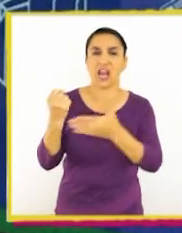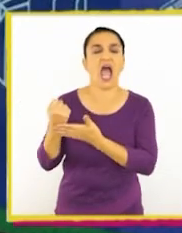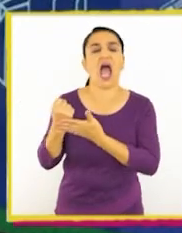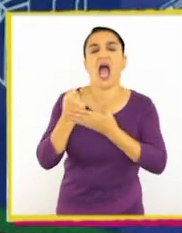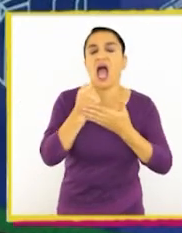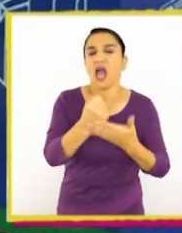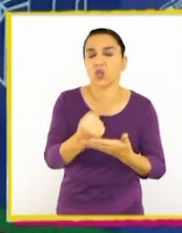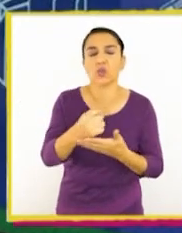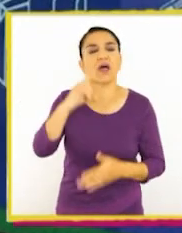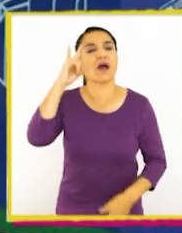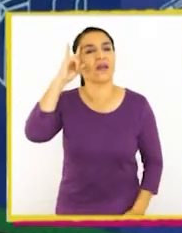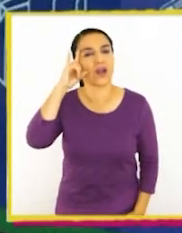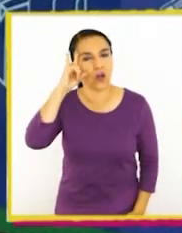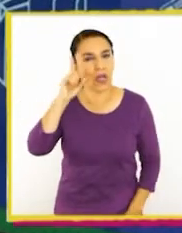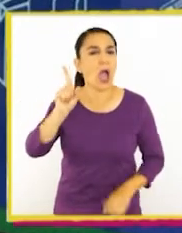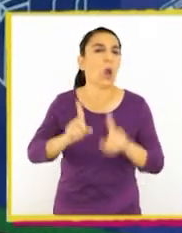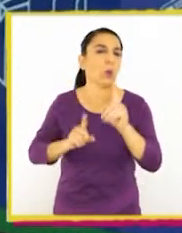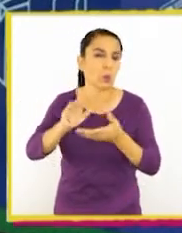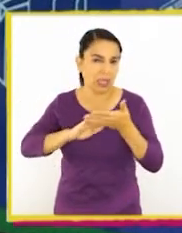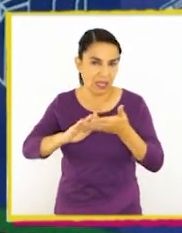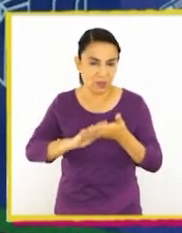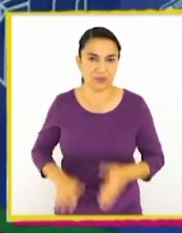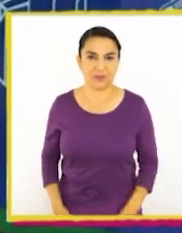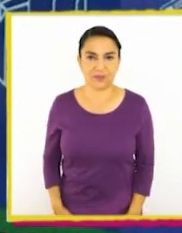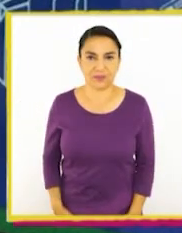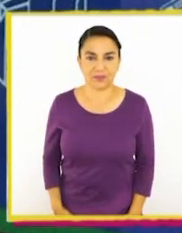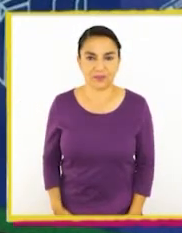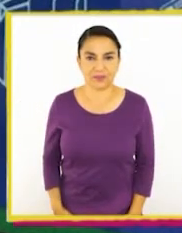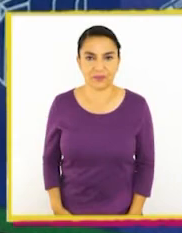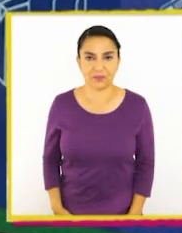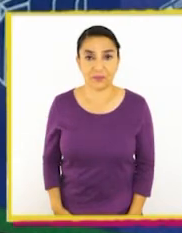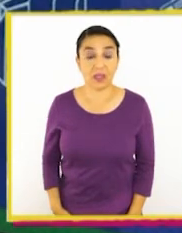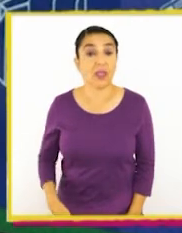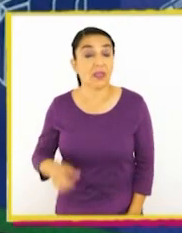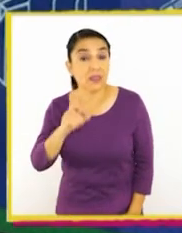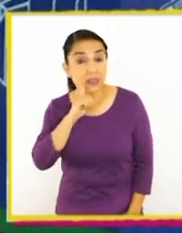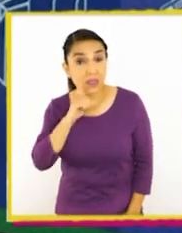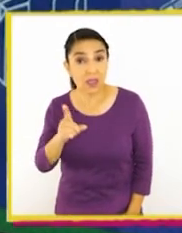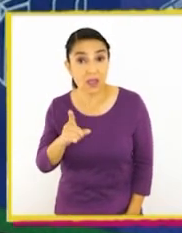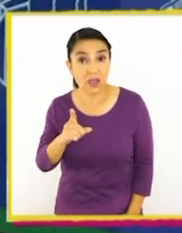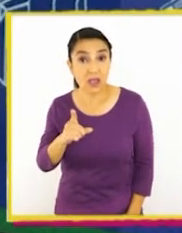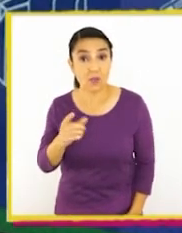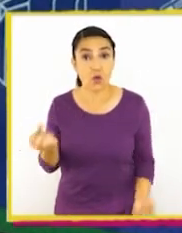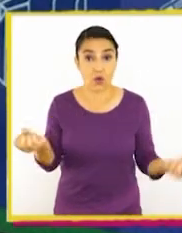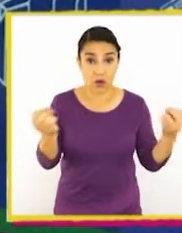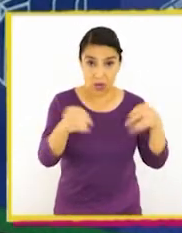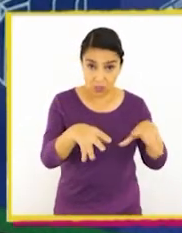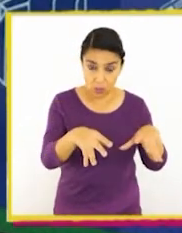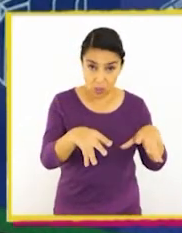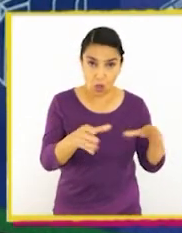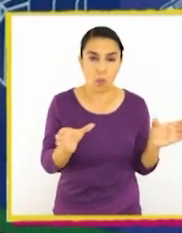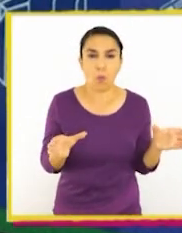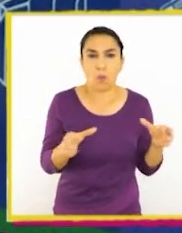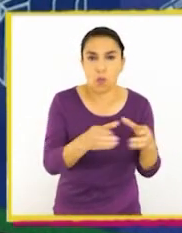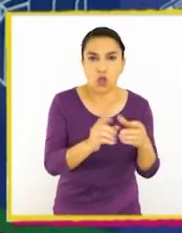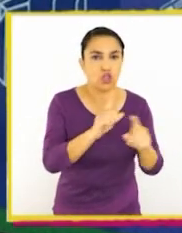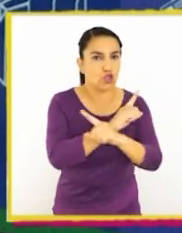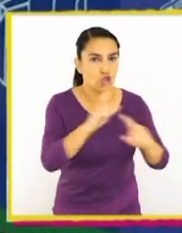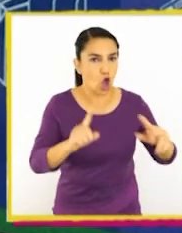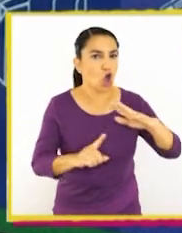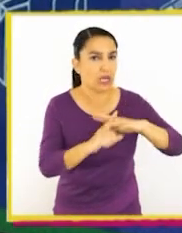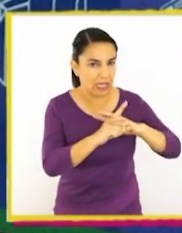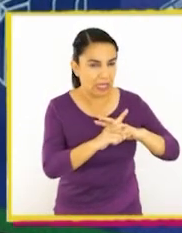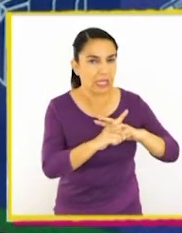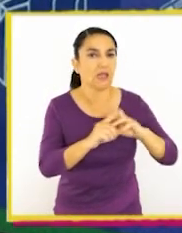nos ayudan a recordar algunos ejemplos. Luego tenemos los residuos inorgánicos. Entre